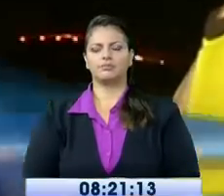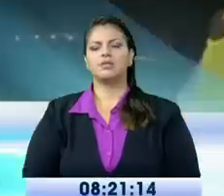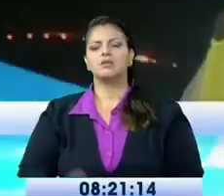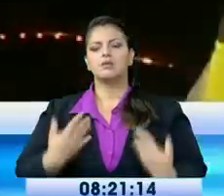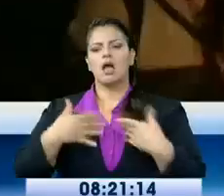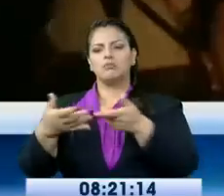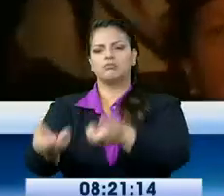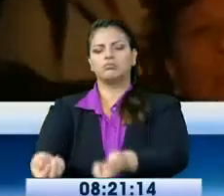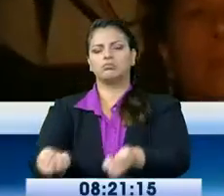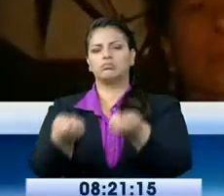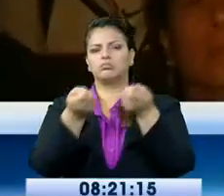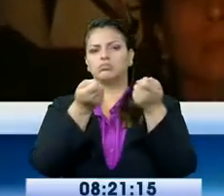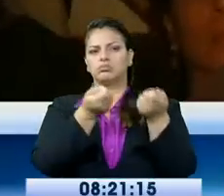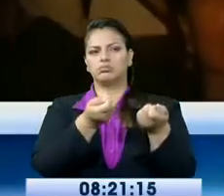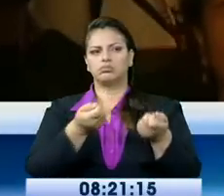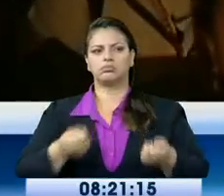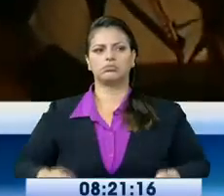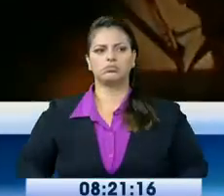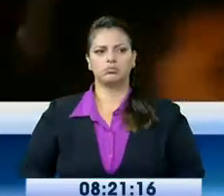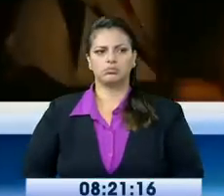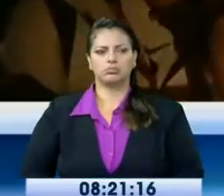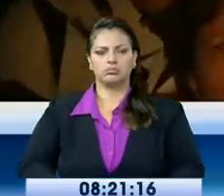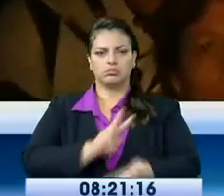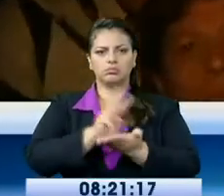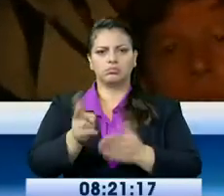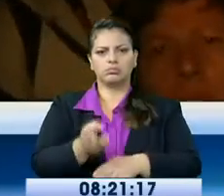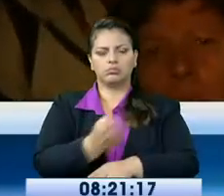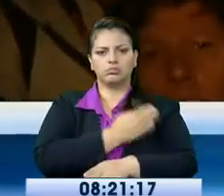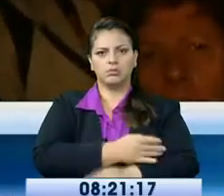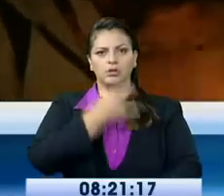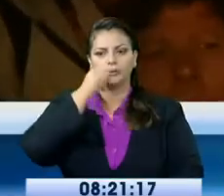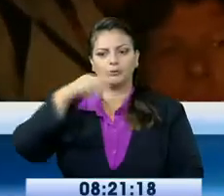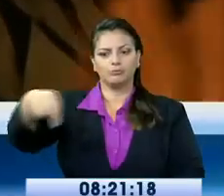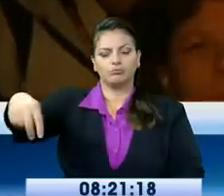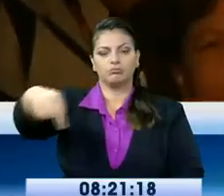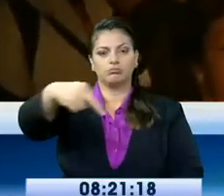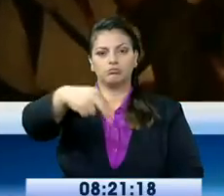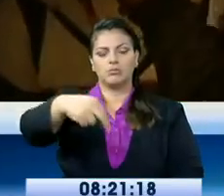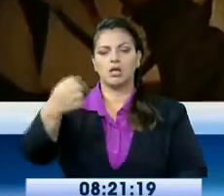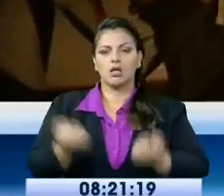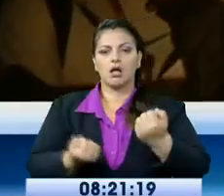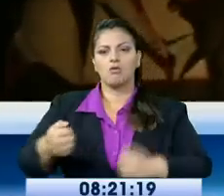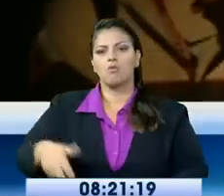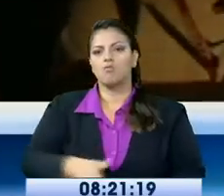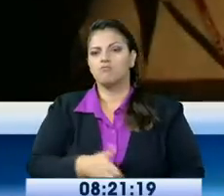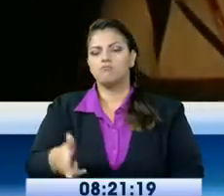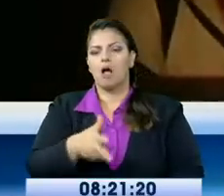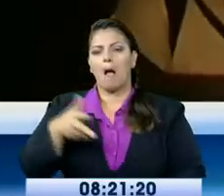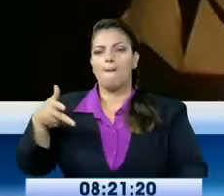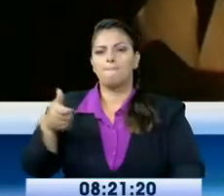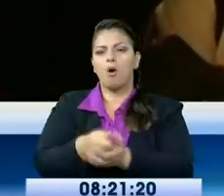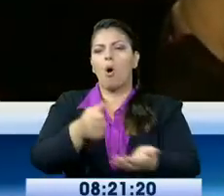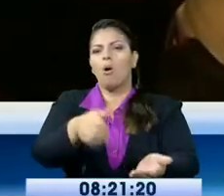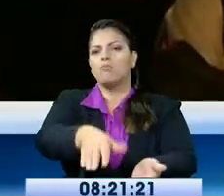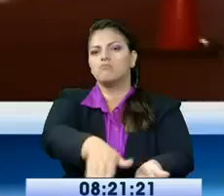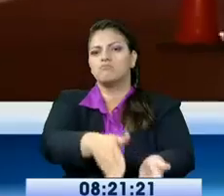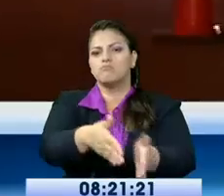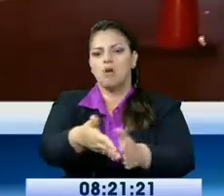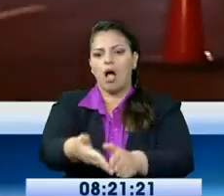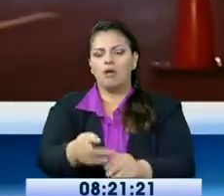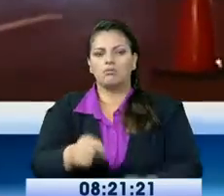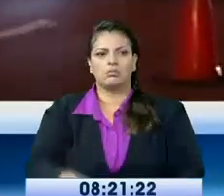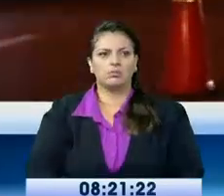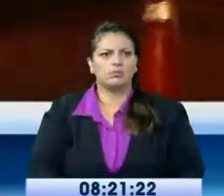medicina legal. La vez pasada fue un niño, ahora fue una señora que fue arrastrada aproximadamente, veo, algunos metros. Entonces,